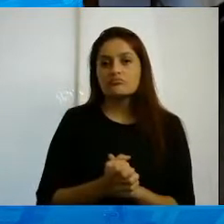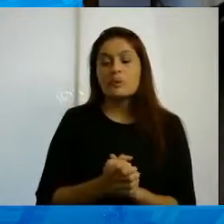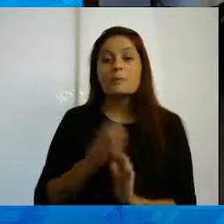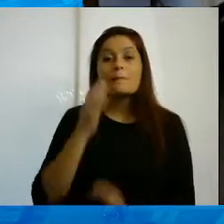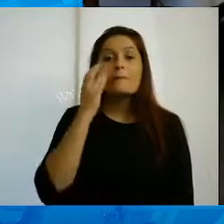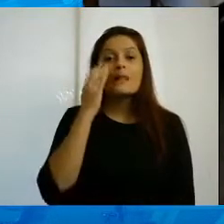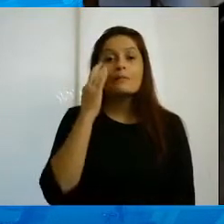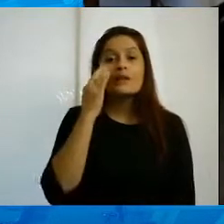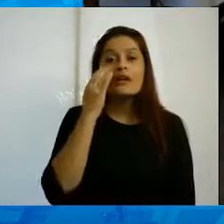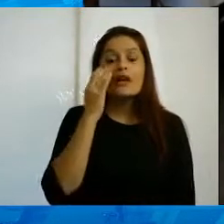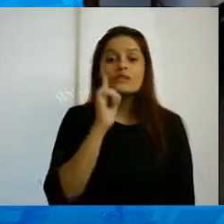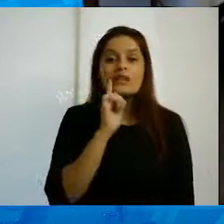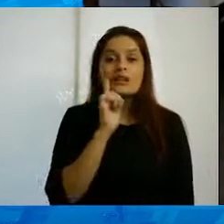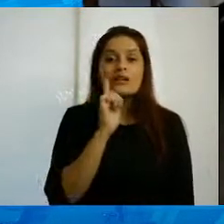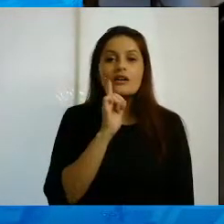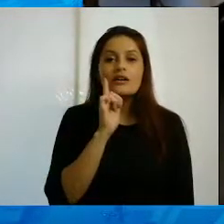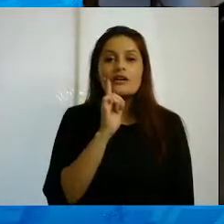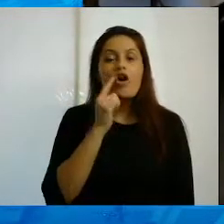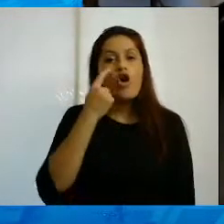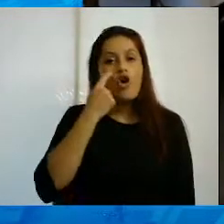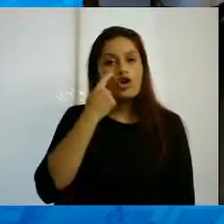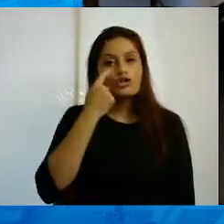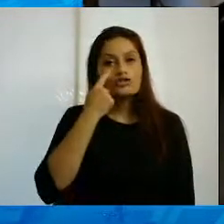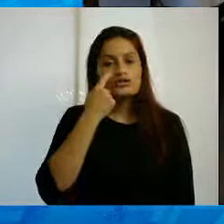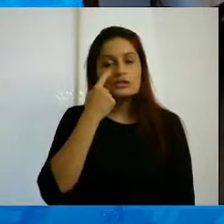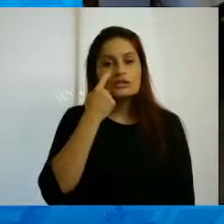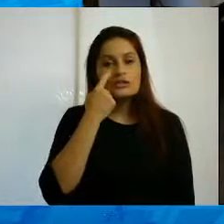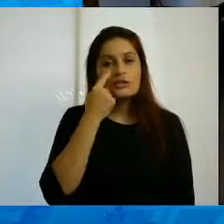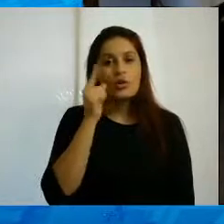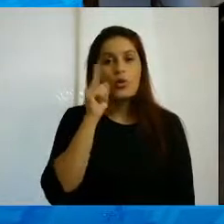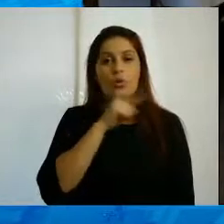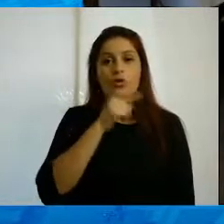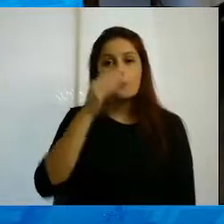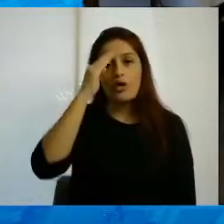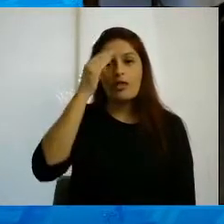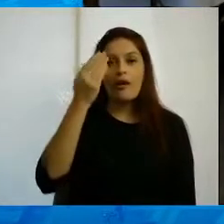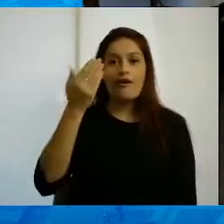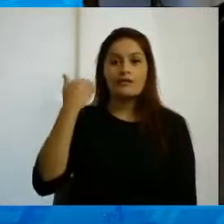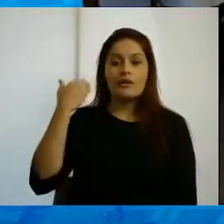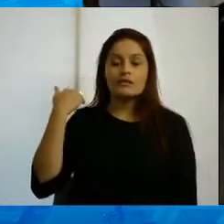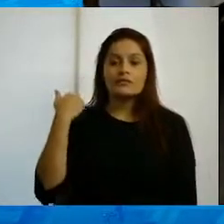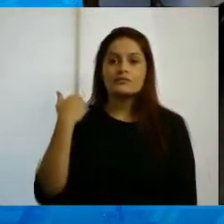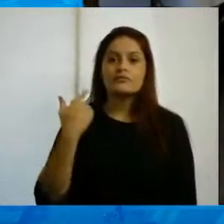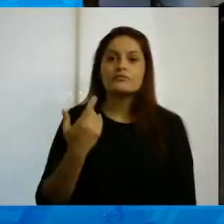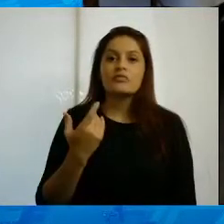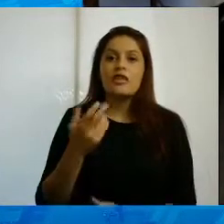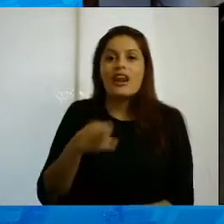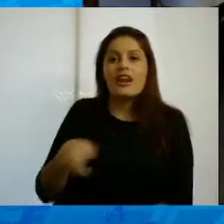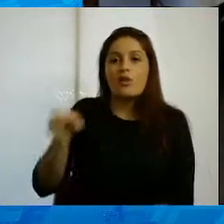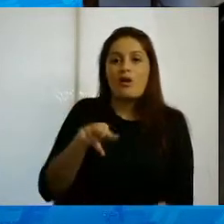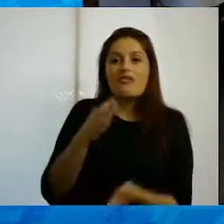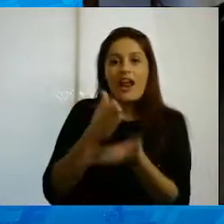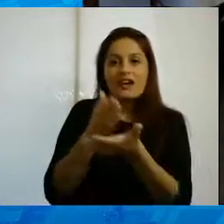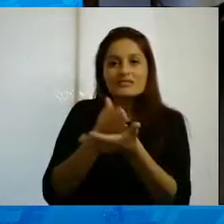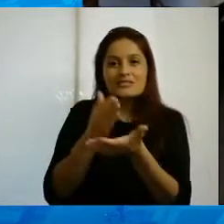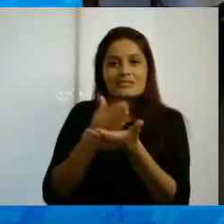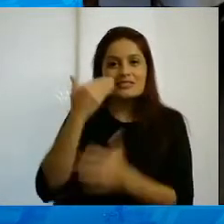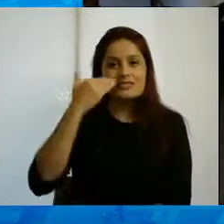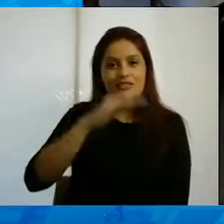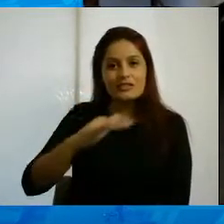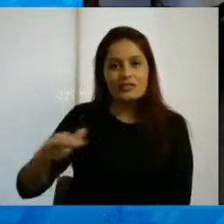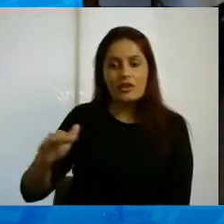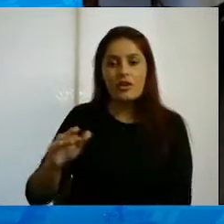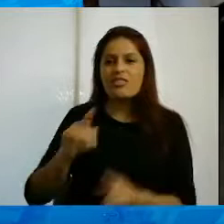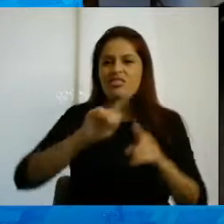melipillanos y melipillanas hemos tenido conocimiento en los últimos días, especialmente a propósito del reingreso a clase, de